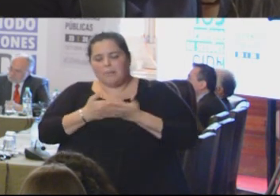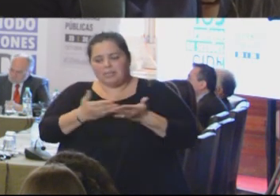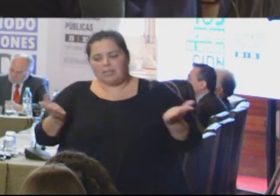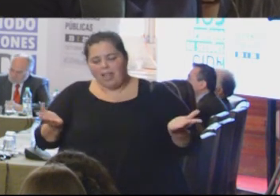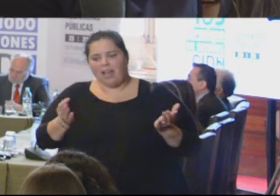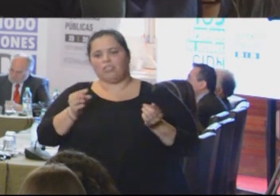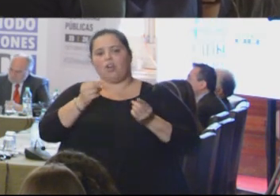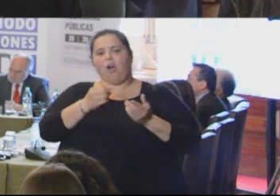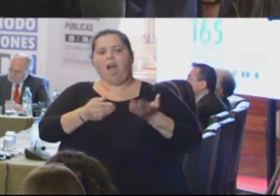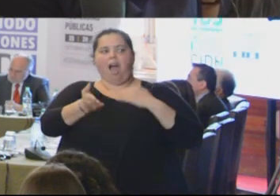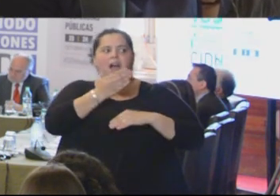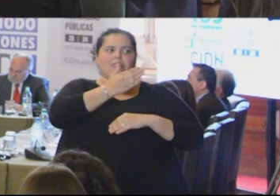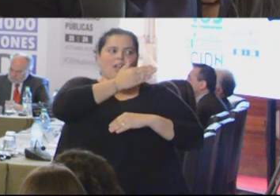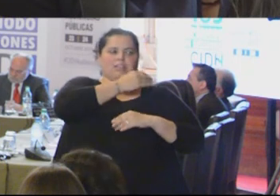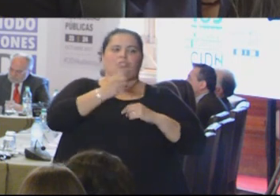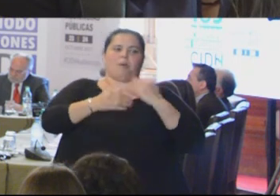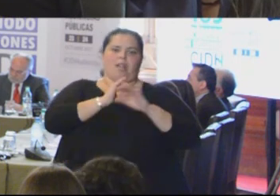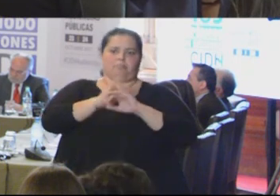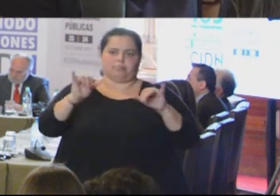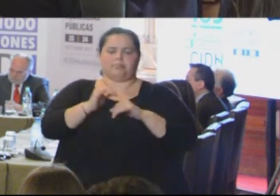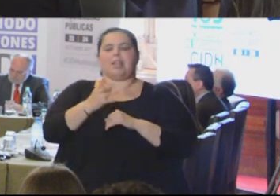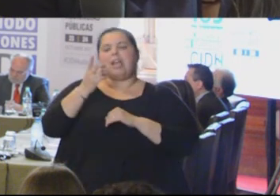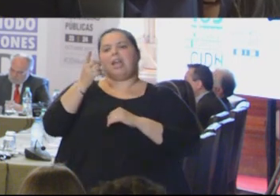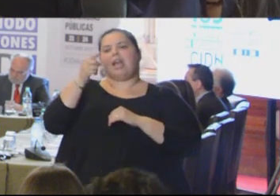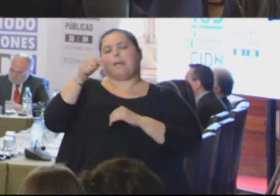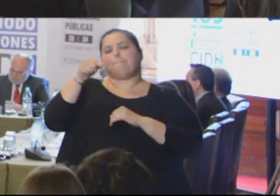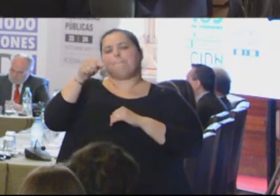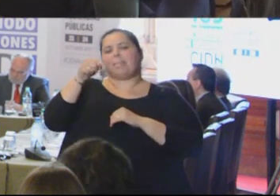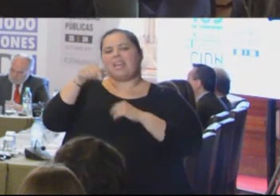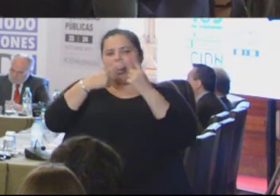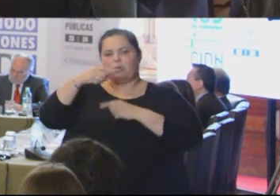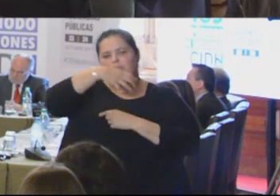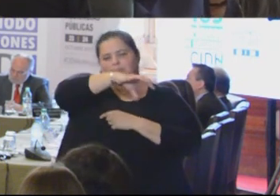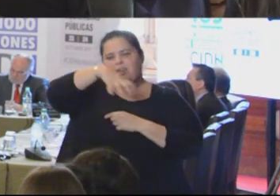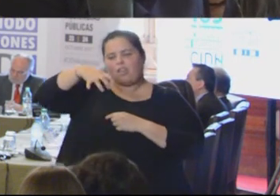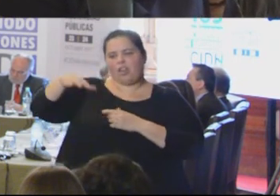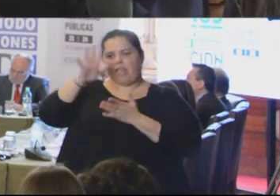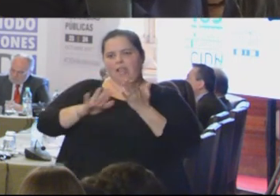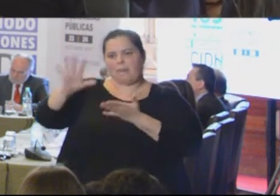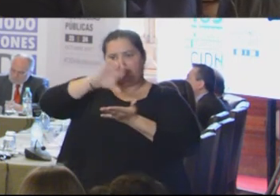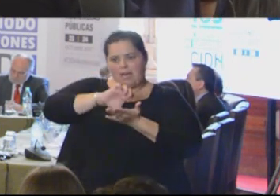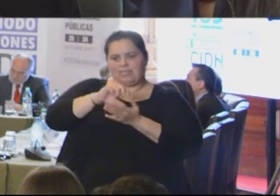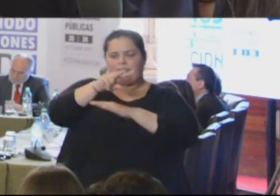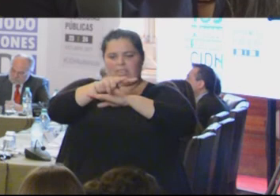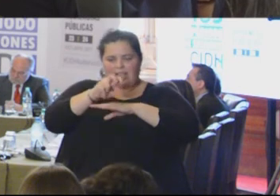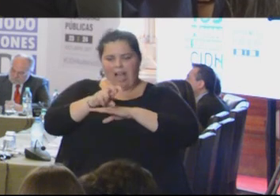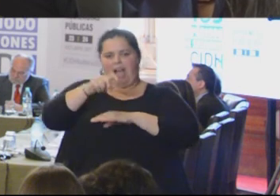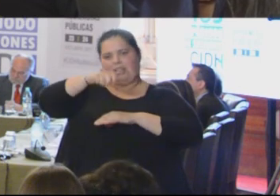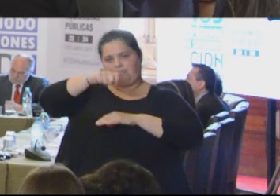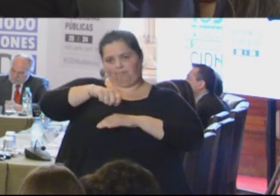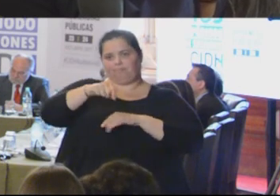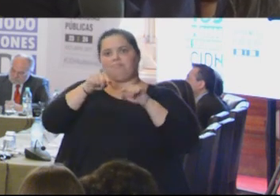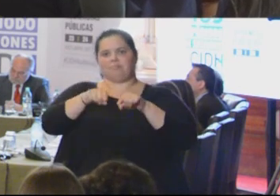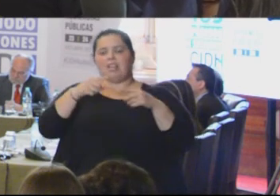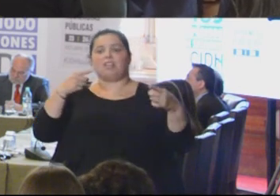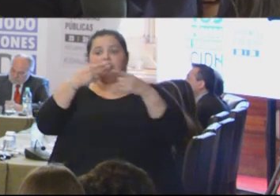considerables en muchas regiones del país los fiscales inexplicablemente y en contra del acuerdo de paz